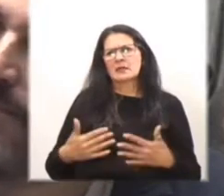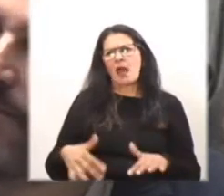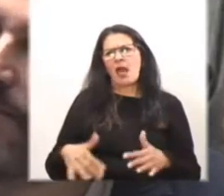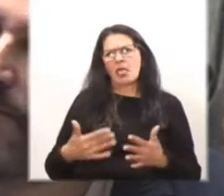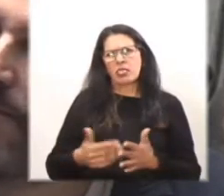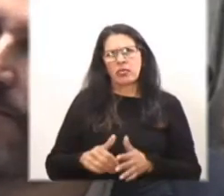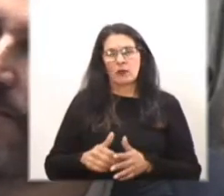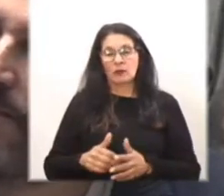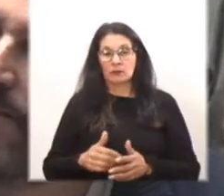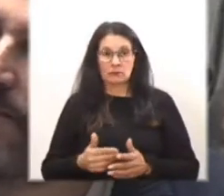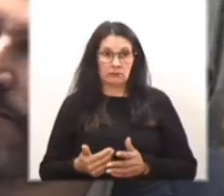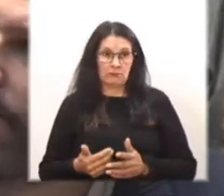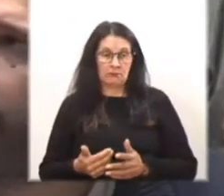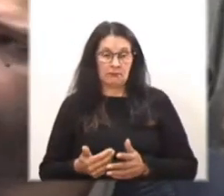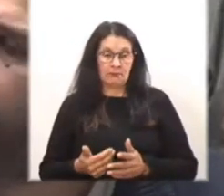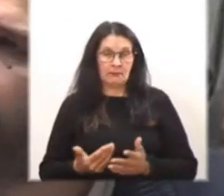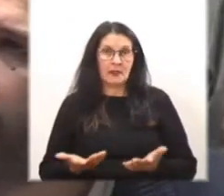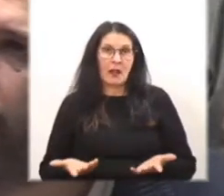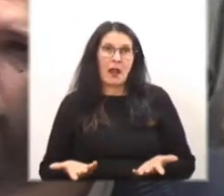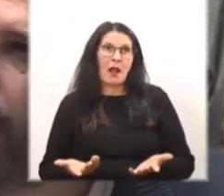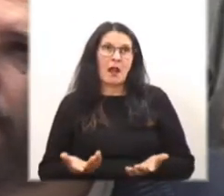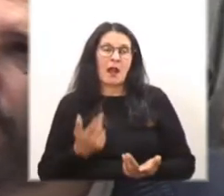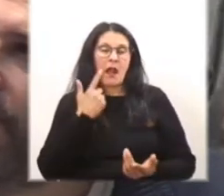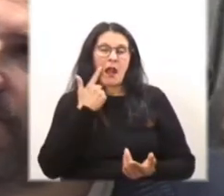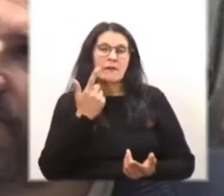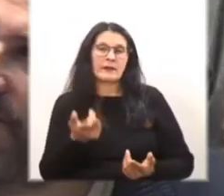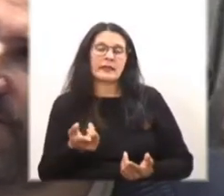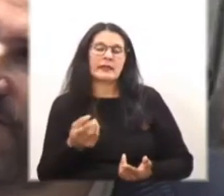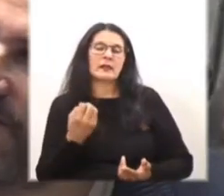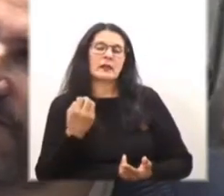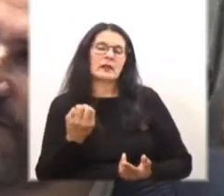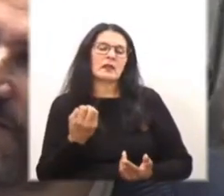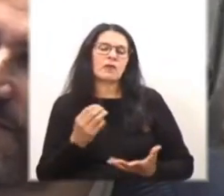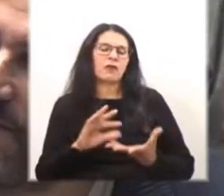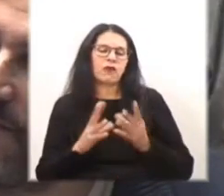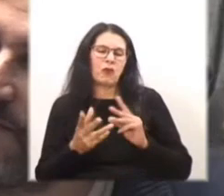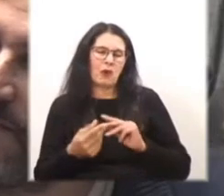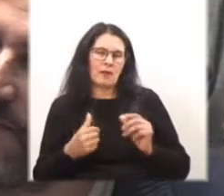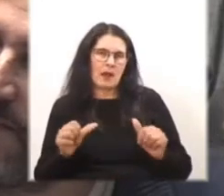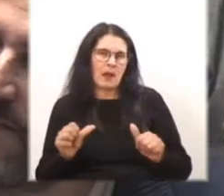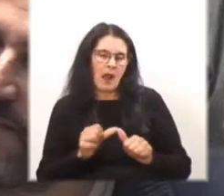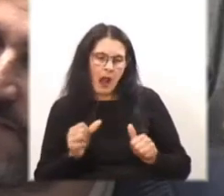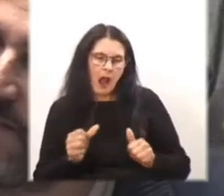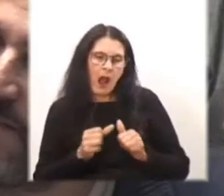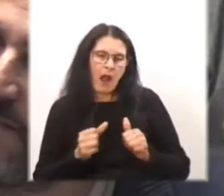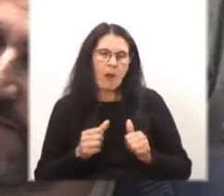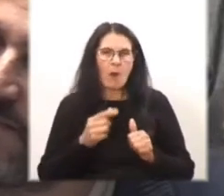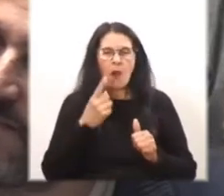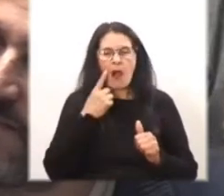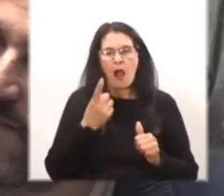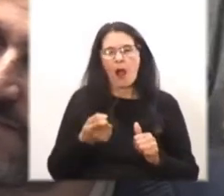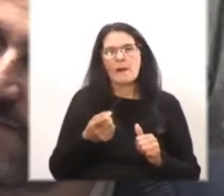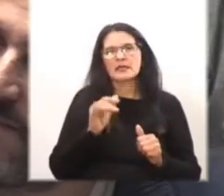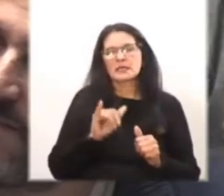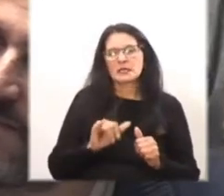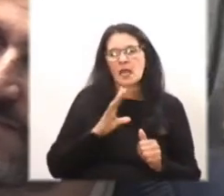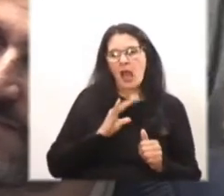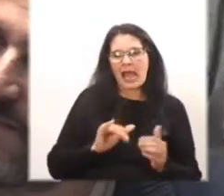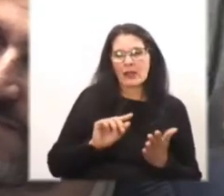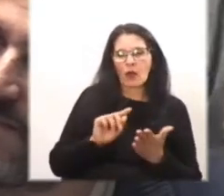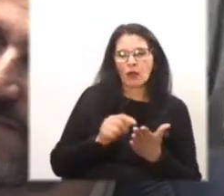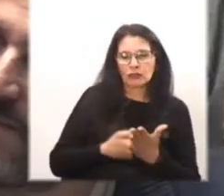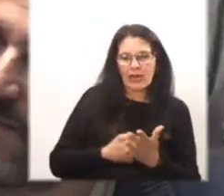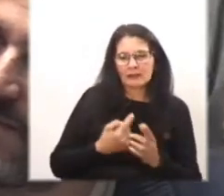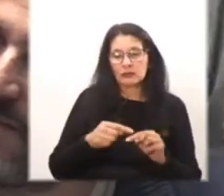nos dice que, bueno, va a ver qué caminos toma porque hay que ver si hay algún contrato para caer. Bueno,